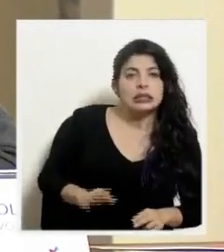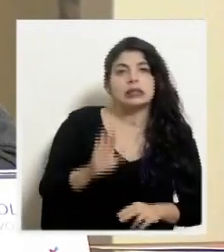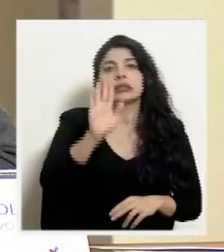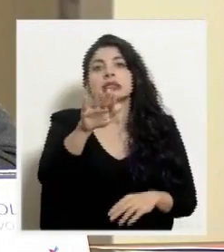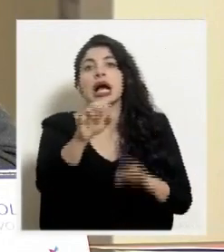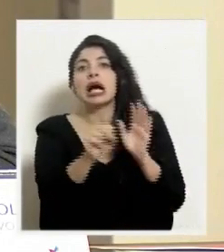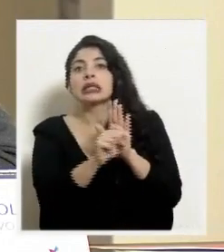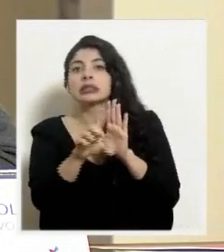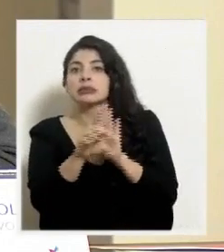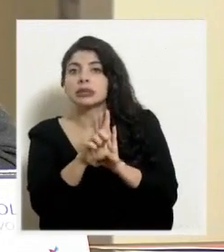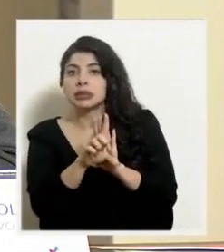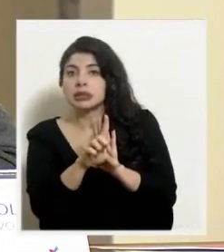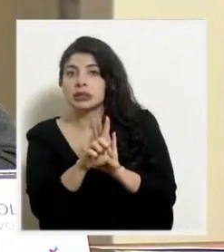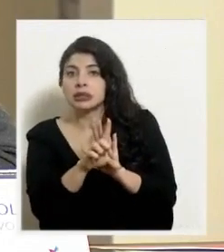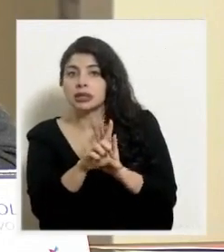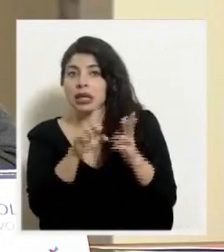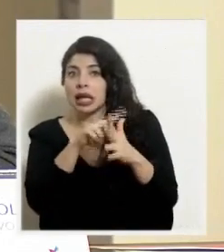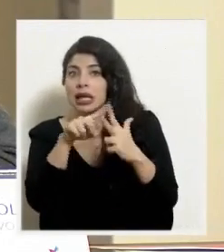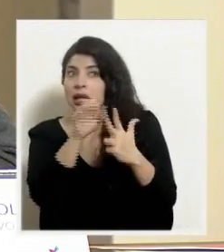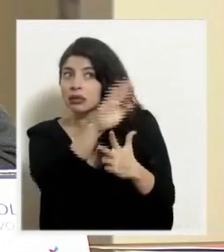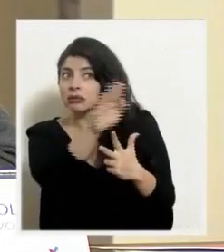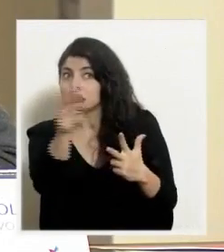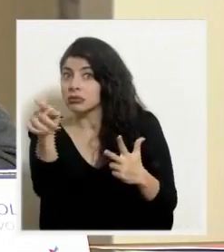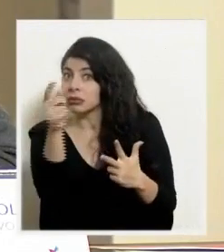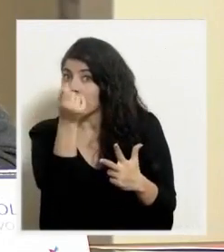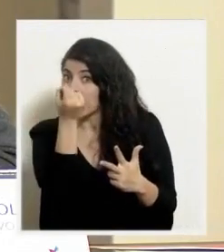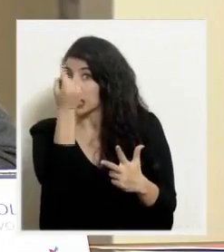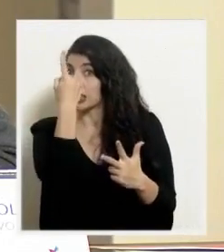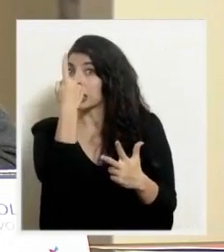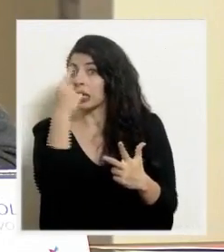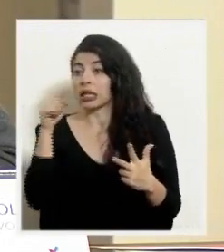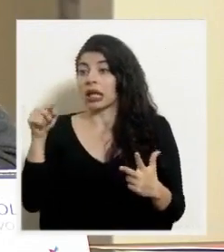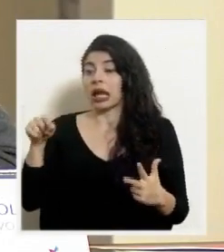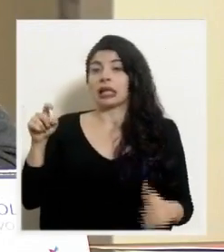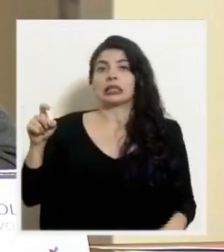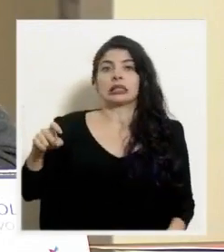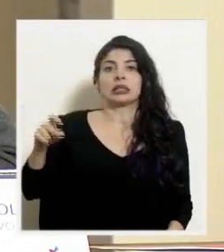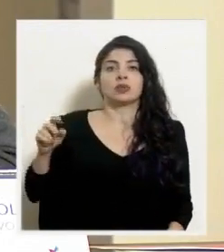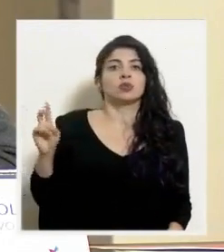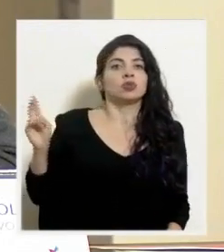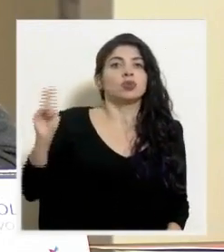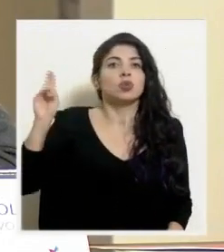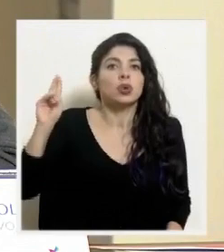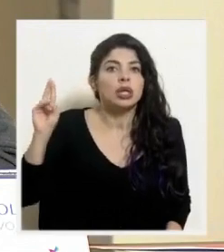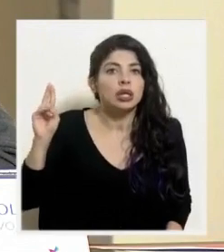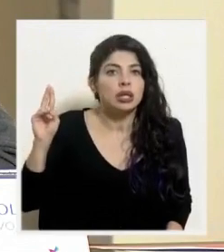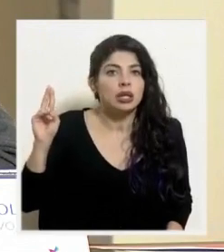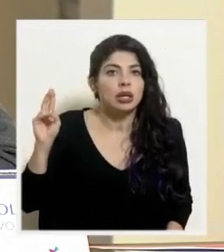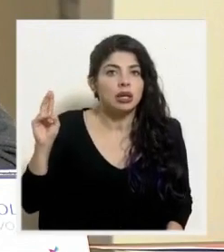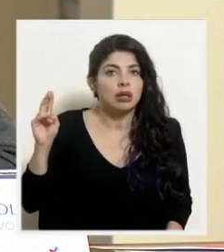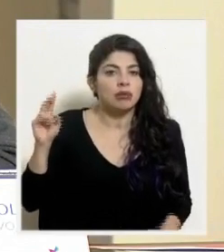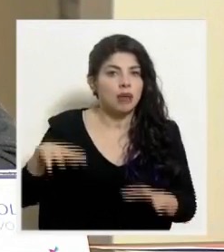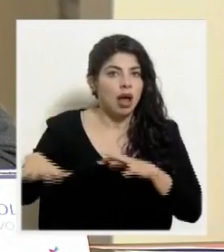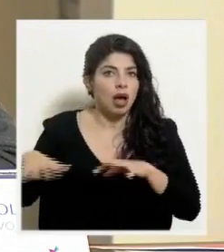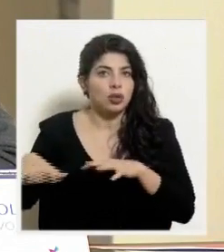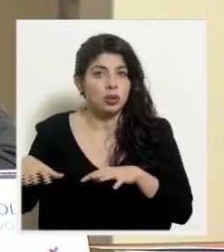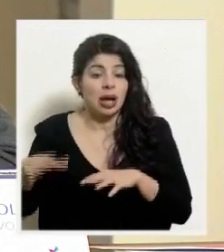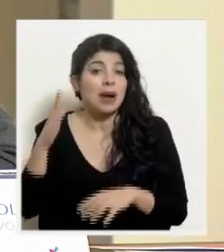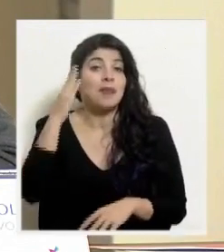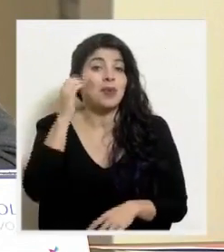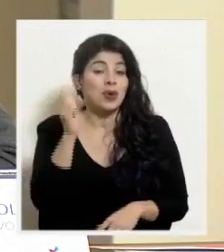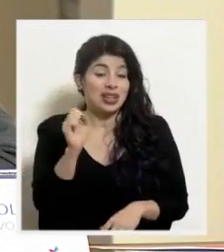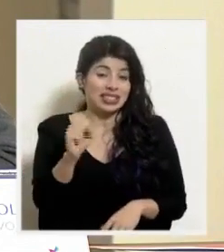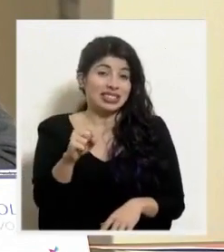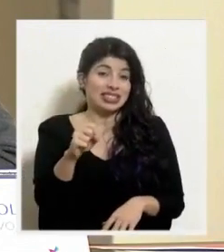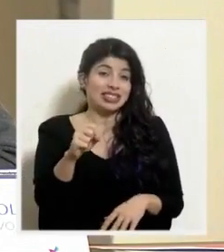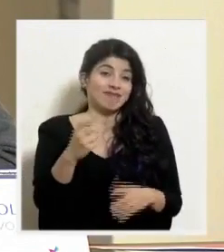Asamblea Legislativa que entendamos la necesidad apremiante de hacerlo. Porque sí sería